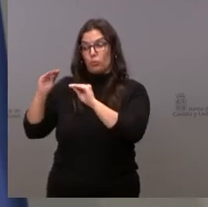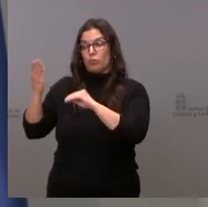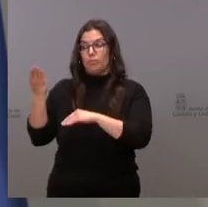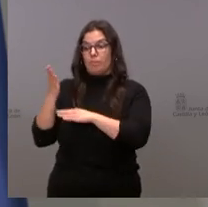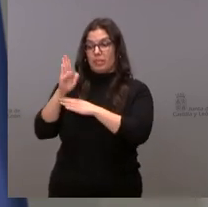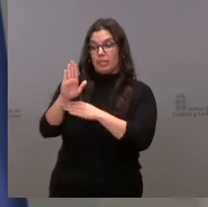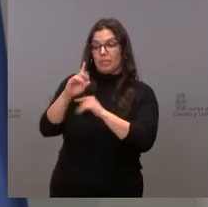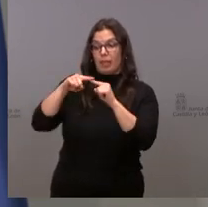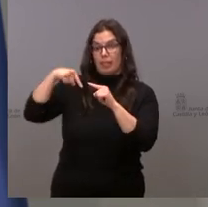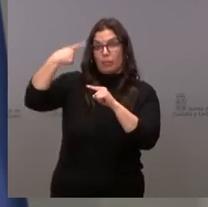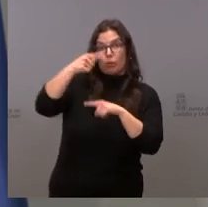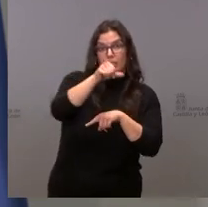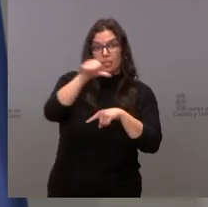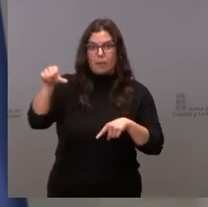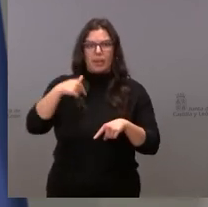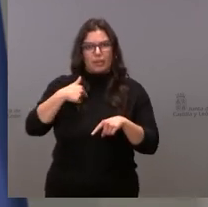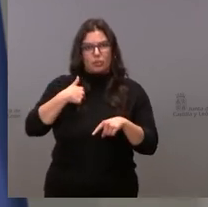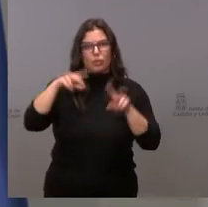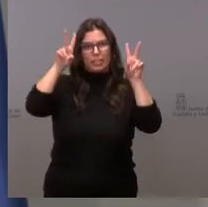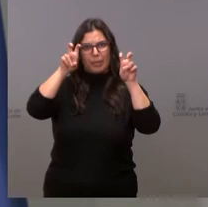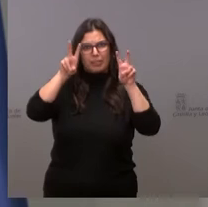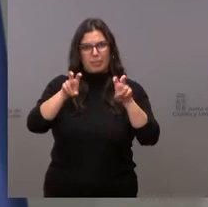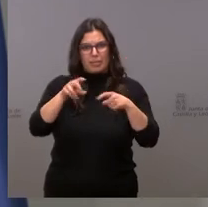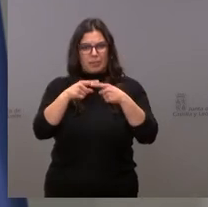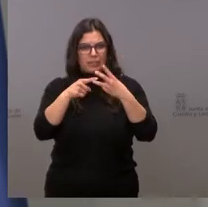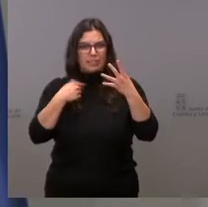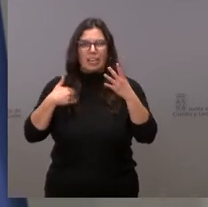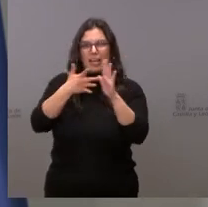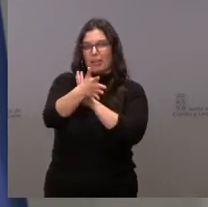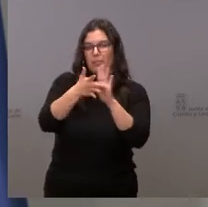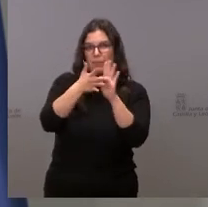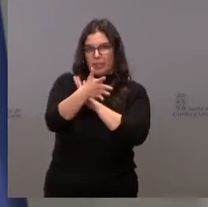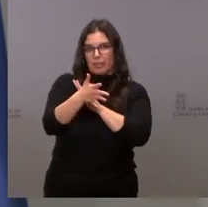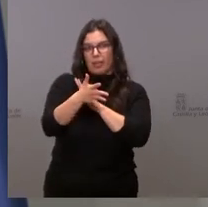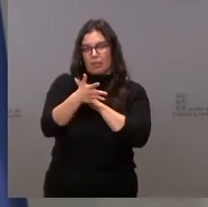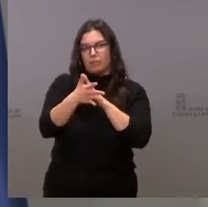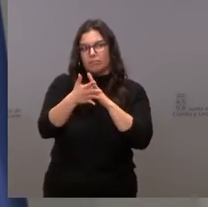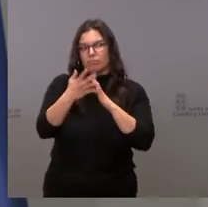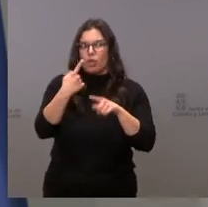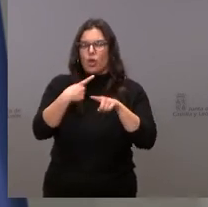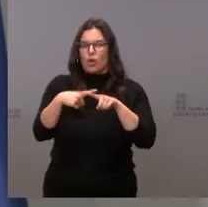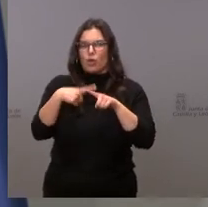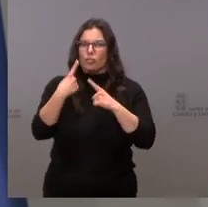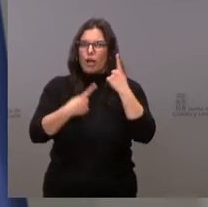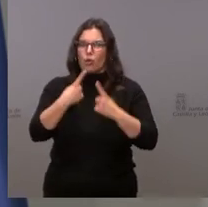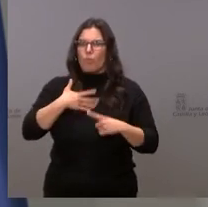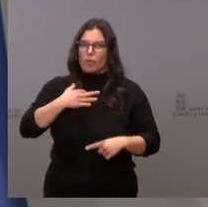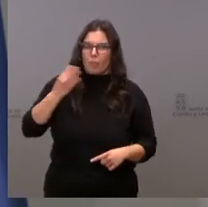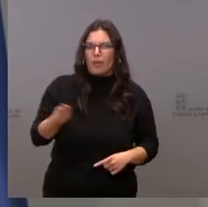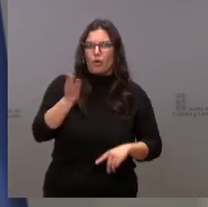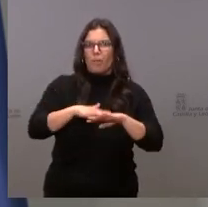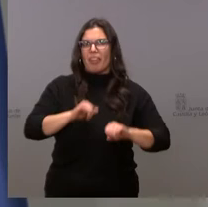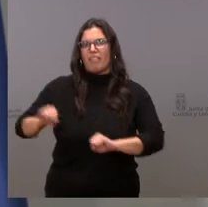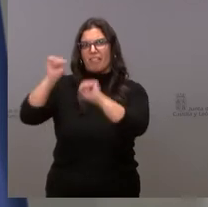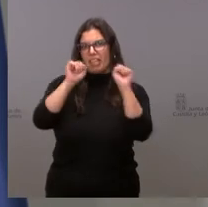sí que manifesté algunos de los temas donde creíamos que habría margen para mejorar y defender los intereses de